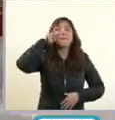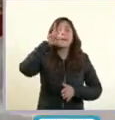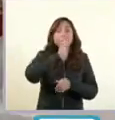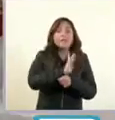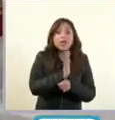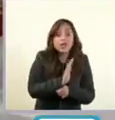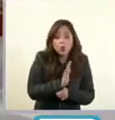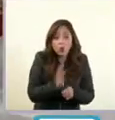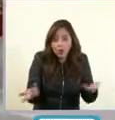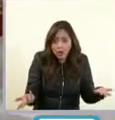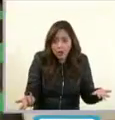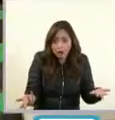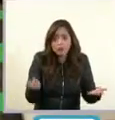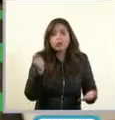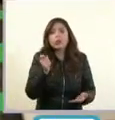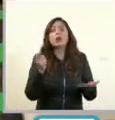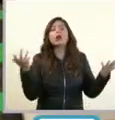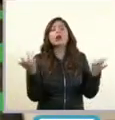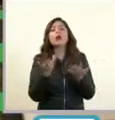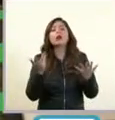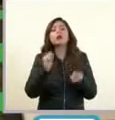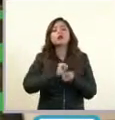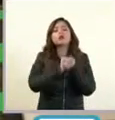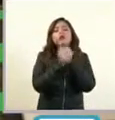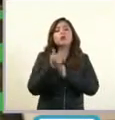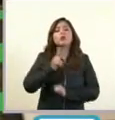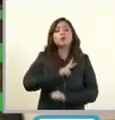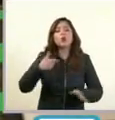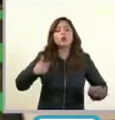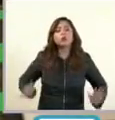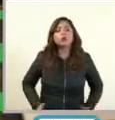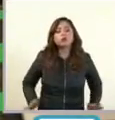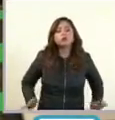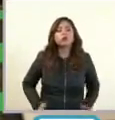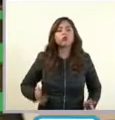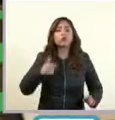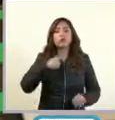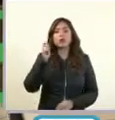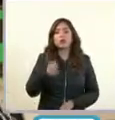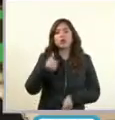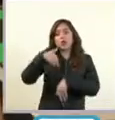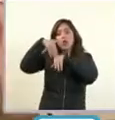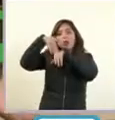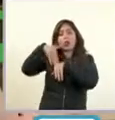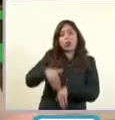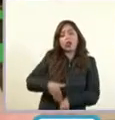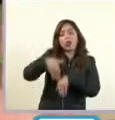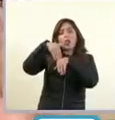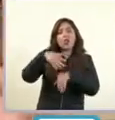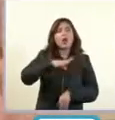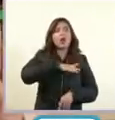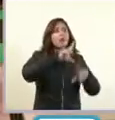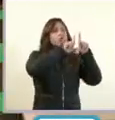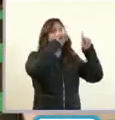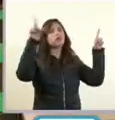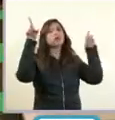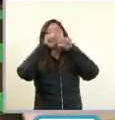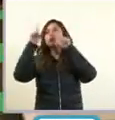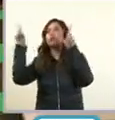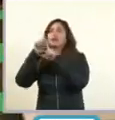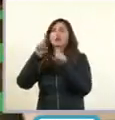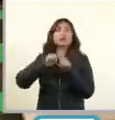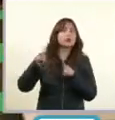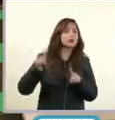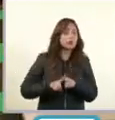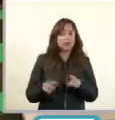esparcimiento, Estamos tomando una conducta para la cual hemos sido literalmente adiestrados. Claro. Están los anuncios claro. de pantalla al inicio. Entonces,